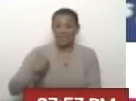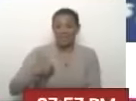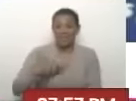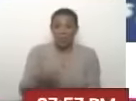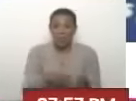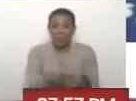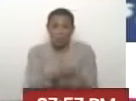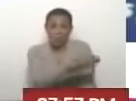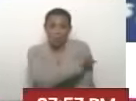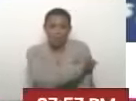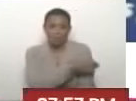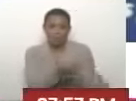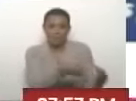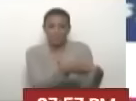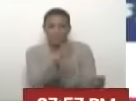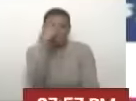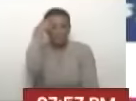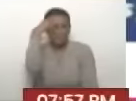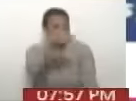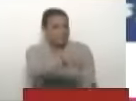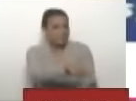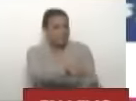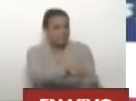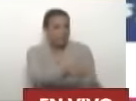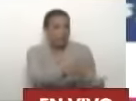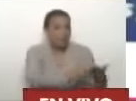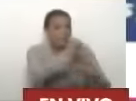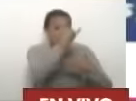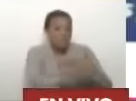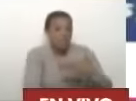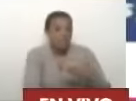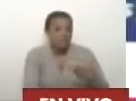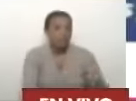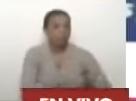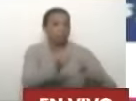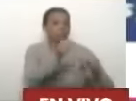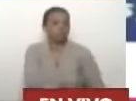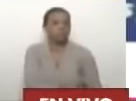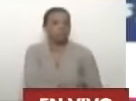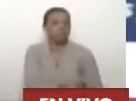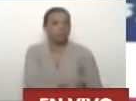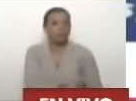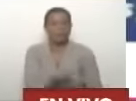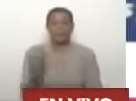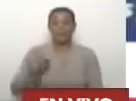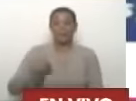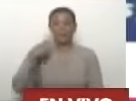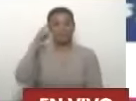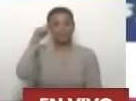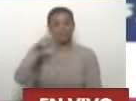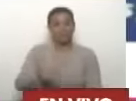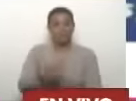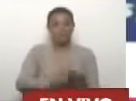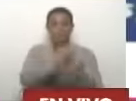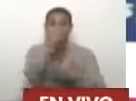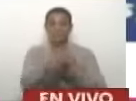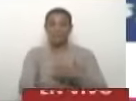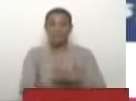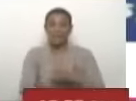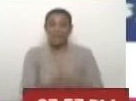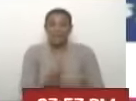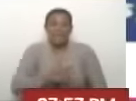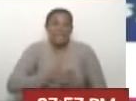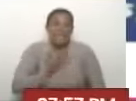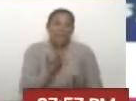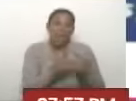Es una extrema derecha que viene con un proyecto colonial para la Argentina, pero que